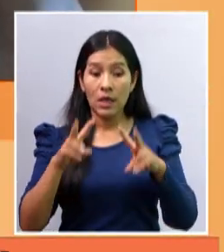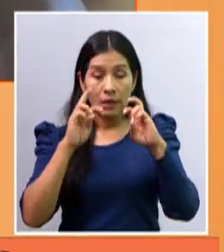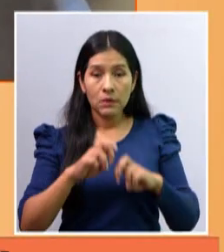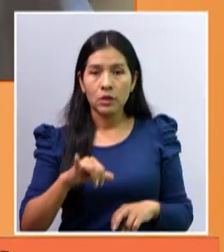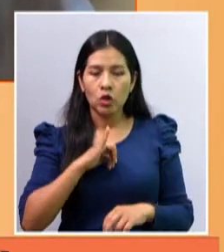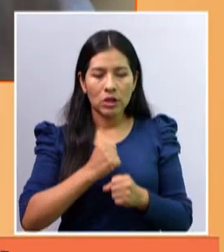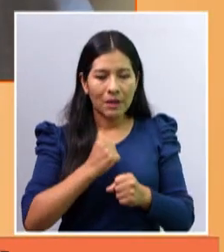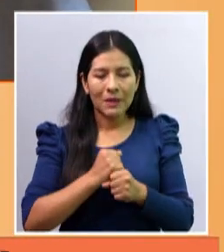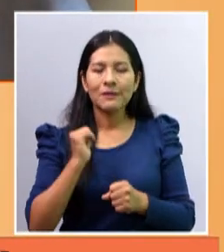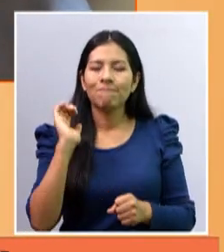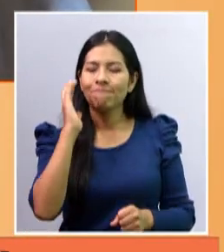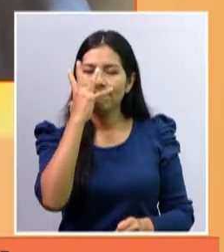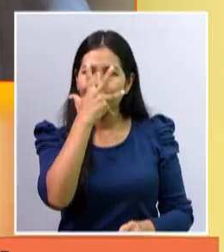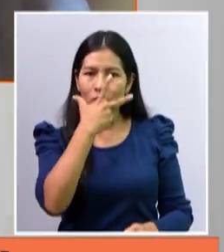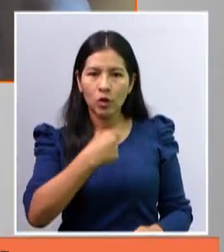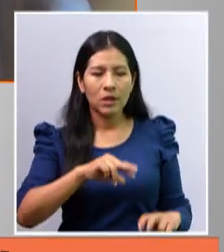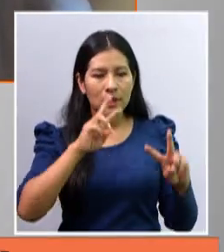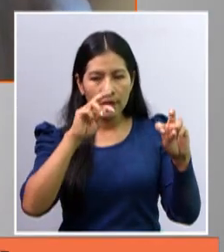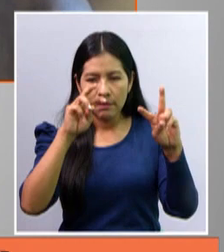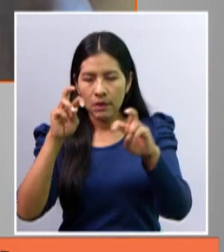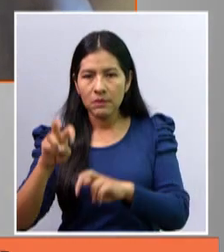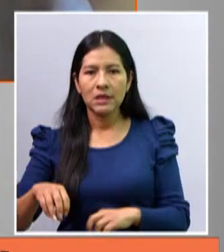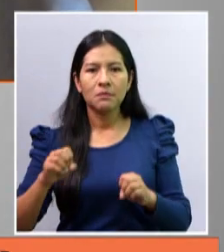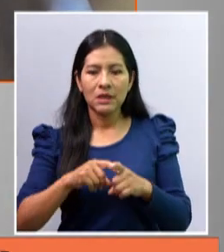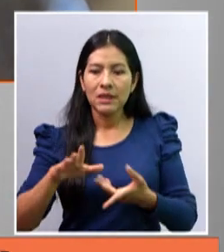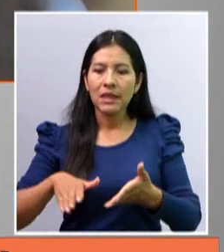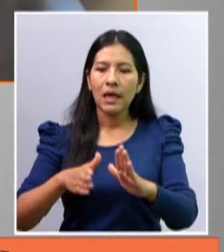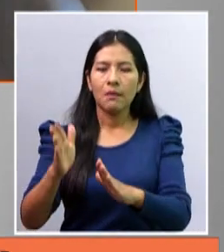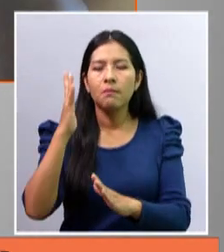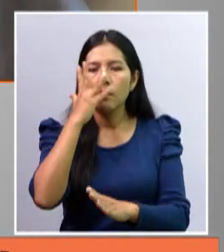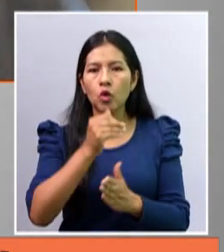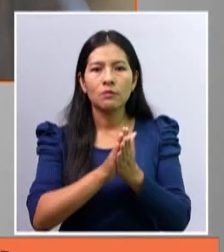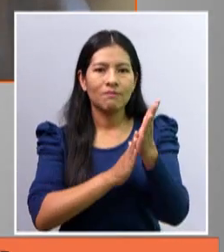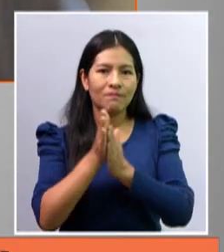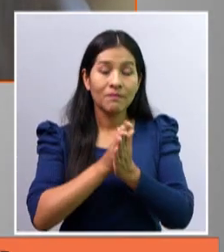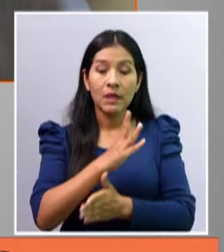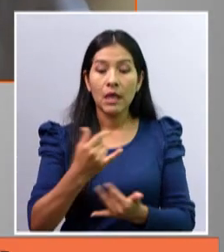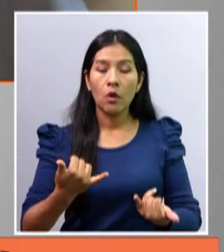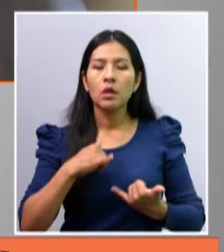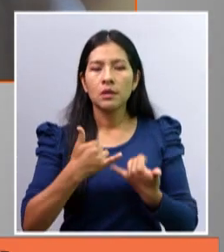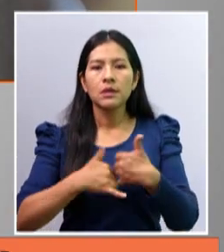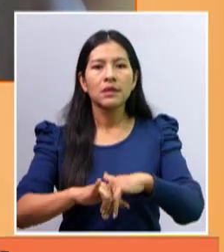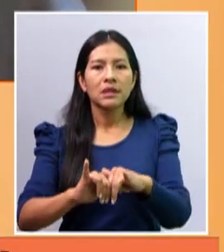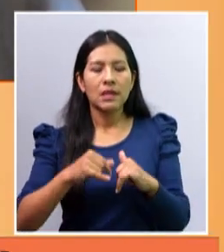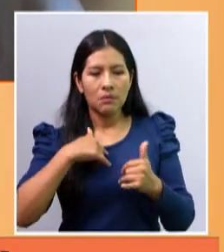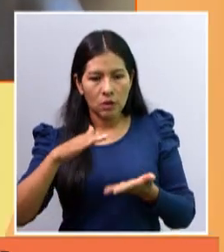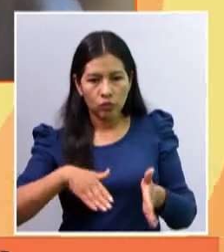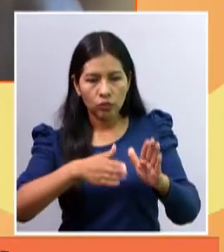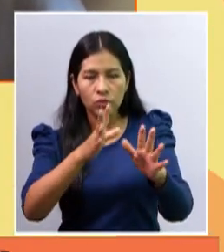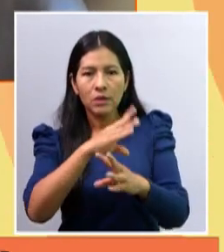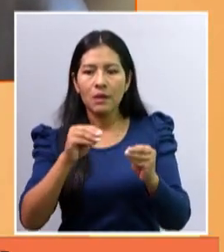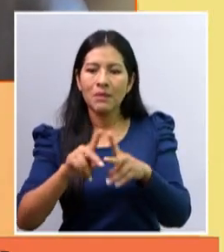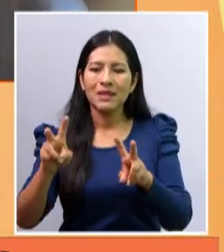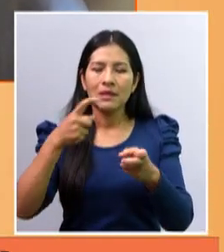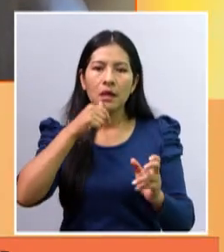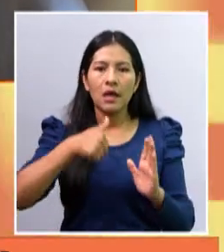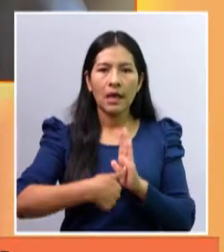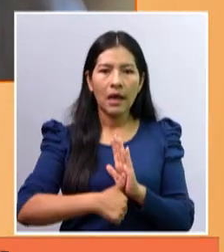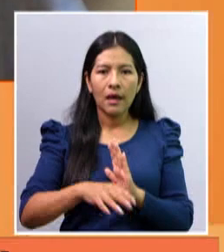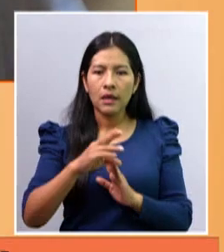hermosa un camino que que he recorrido con mucho interés y que de hecho sigo recorriendo con estas cartas y con algún